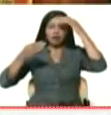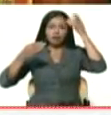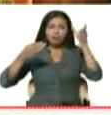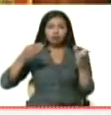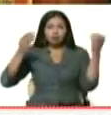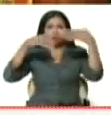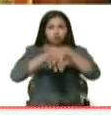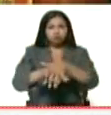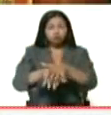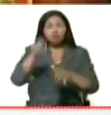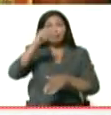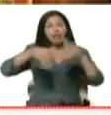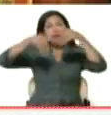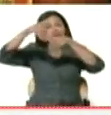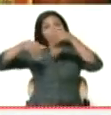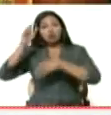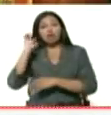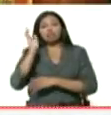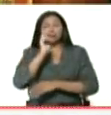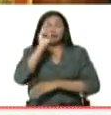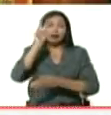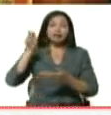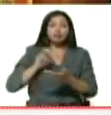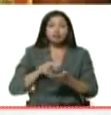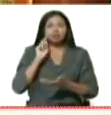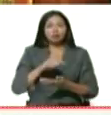las elecciones parlamentarias